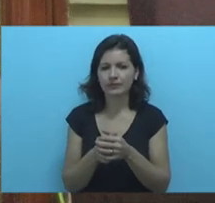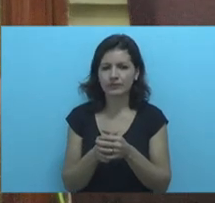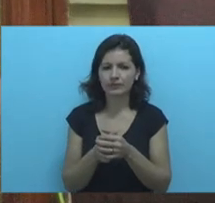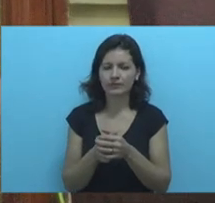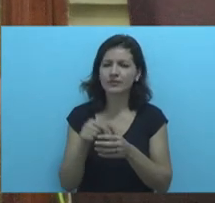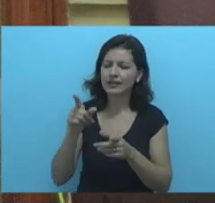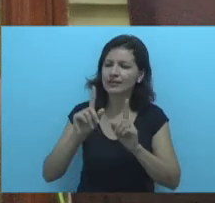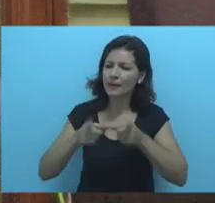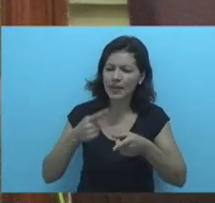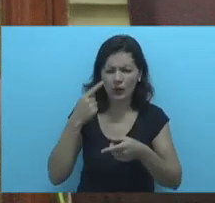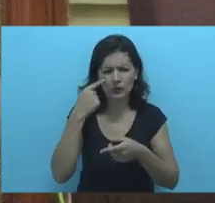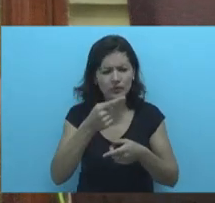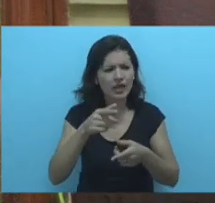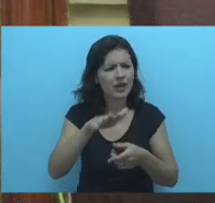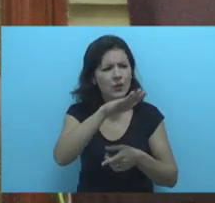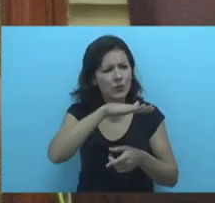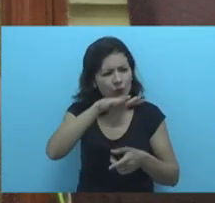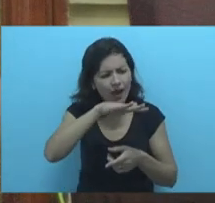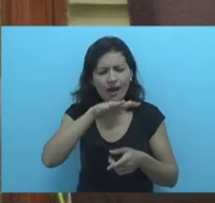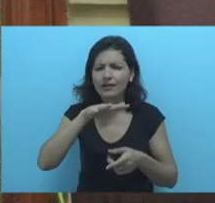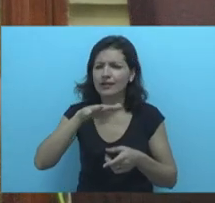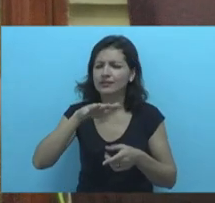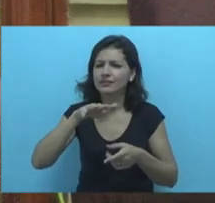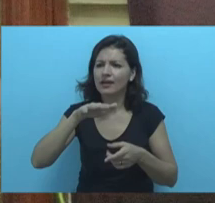defiendo, que es el federalismo, ¿no?